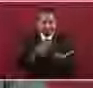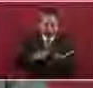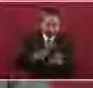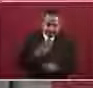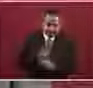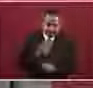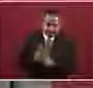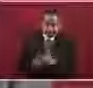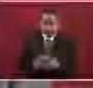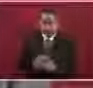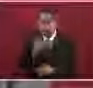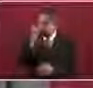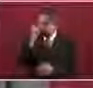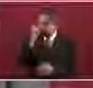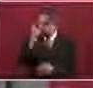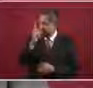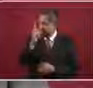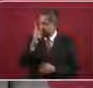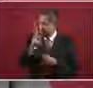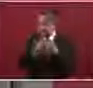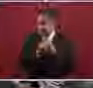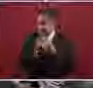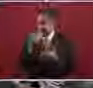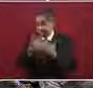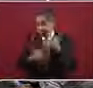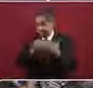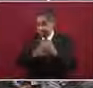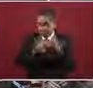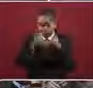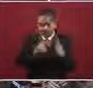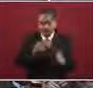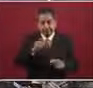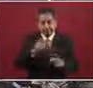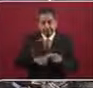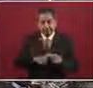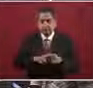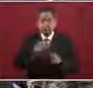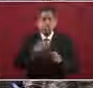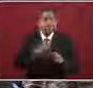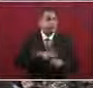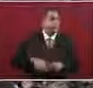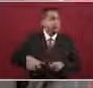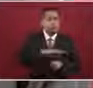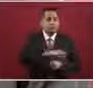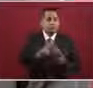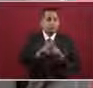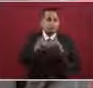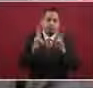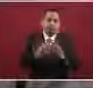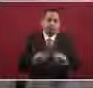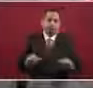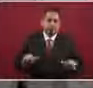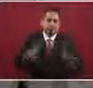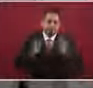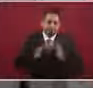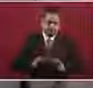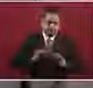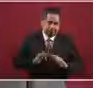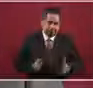resolver. El principal es el de conseguir la paz. En eso estoy